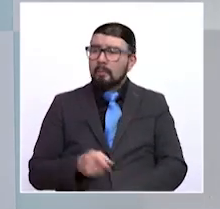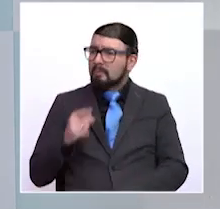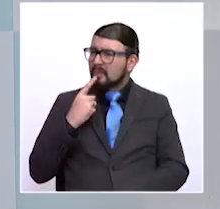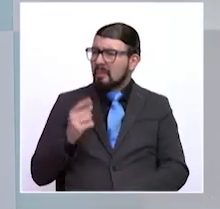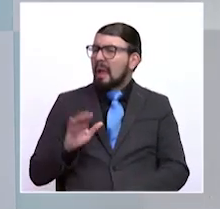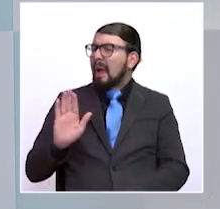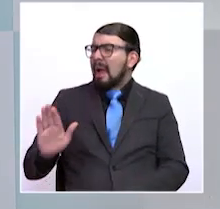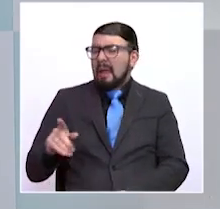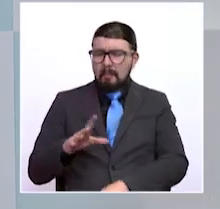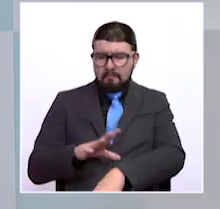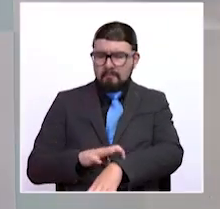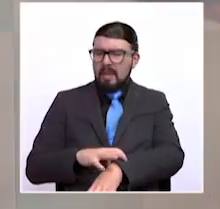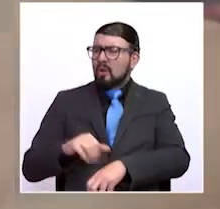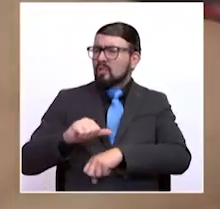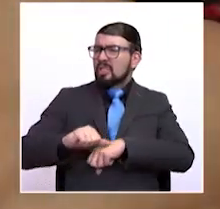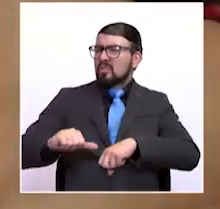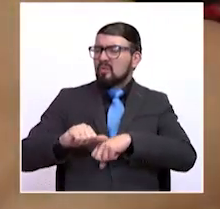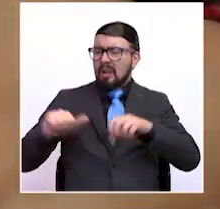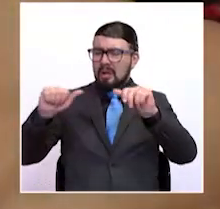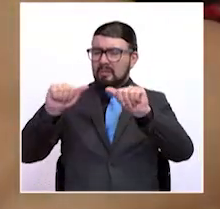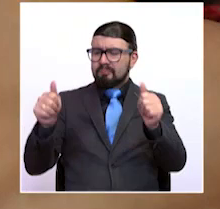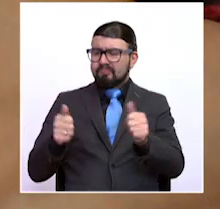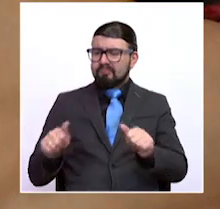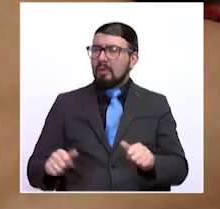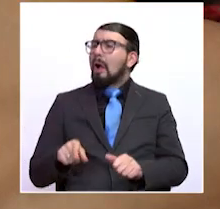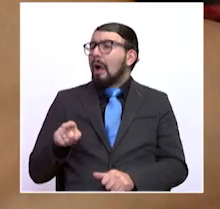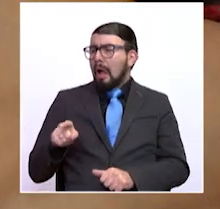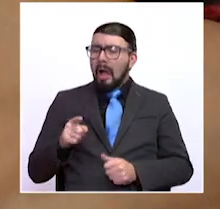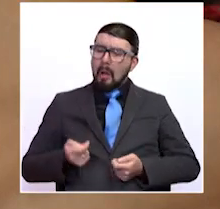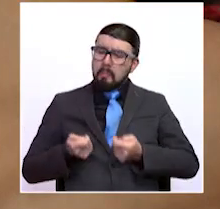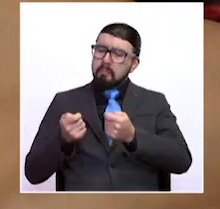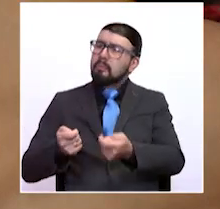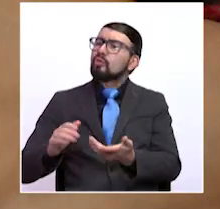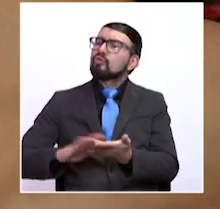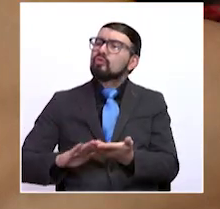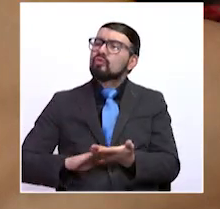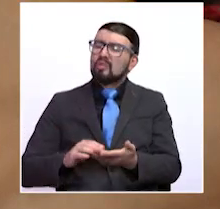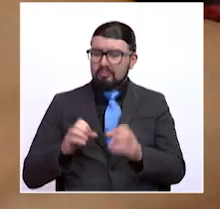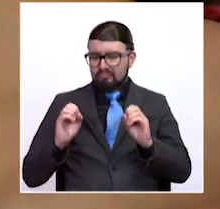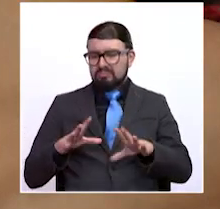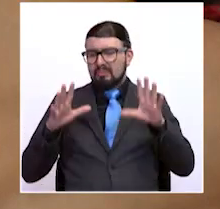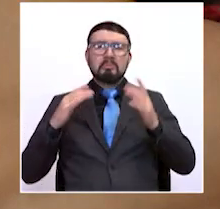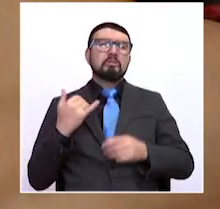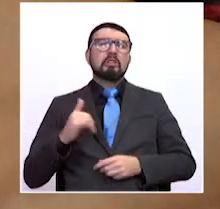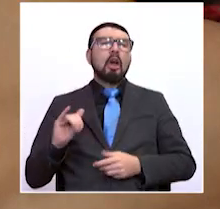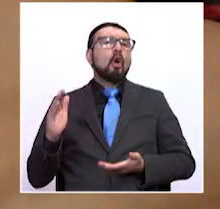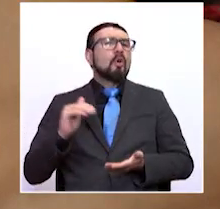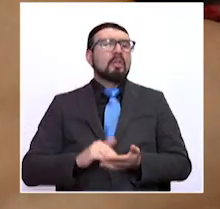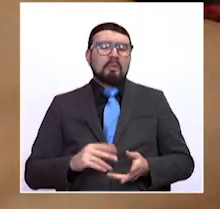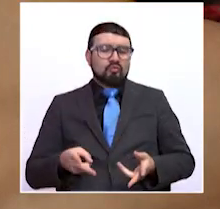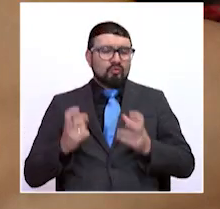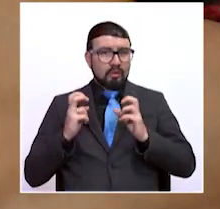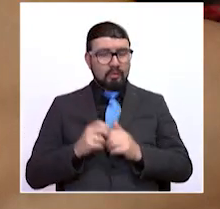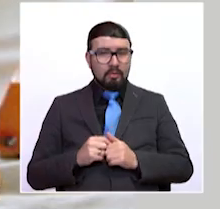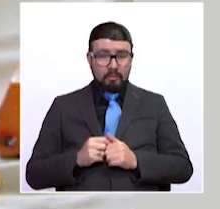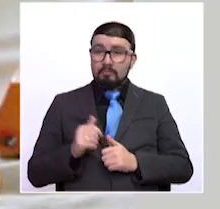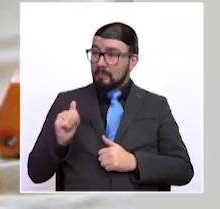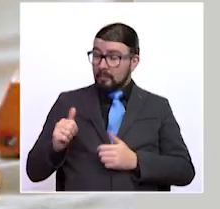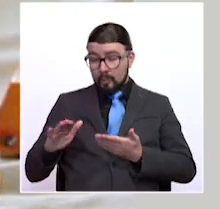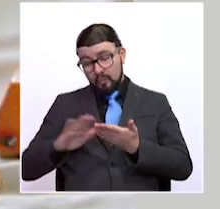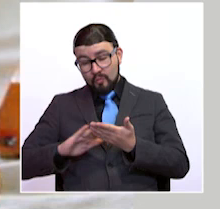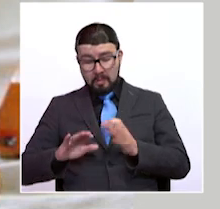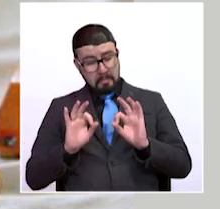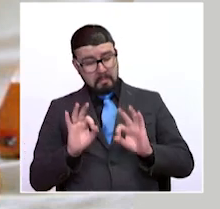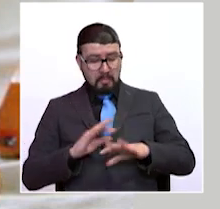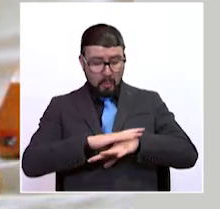cirujanos plásticos, no, pues ellos nos van a solucionar el problema y entonces los cirujanos plásticos nos van a dejar como